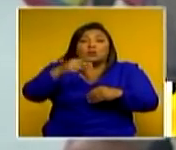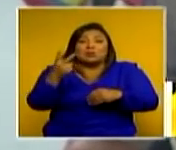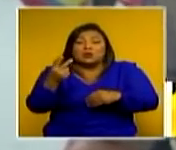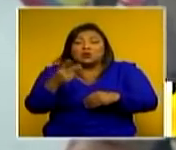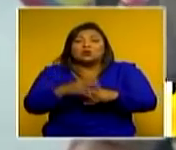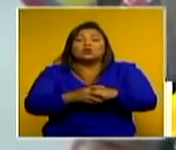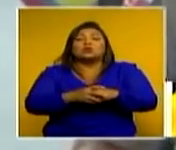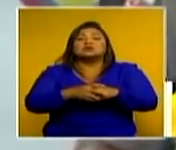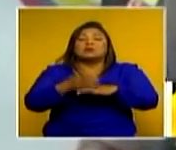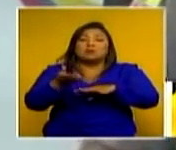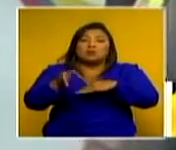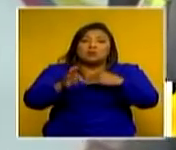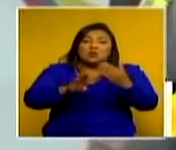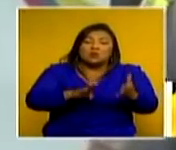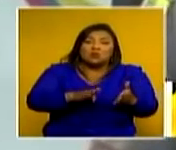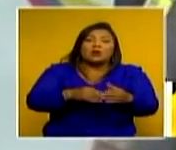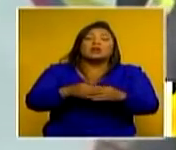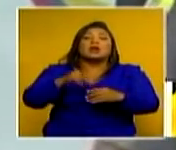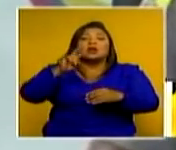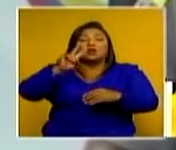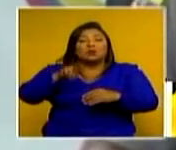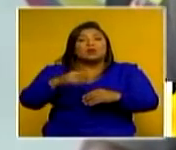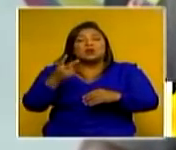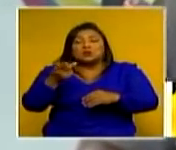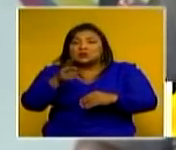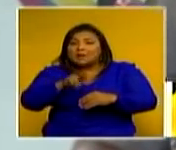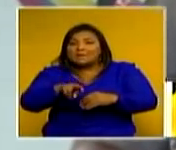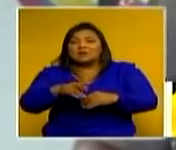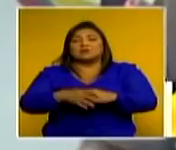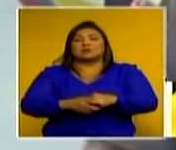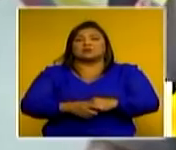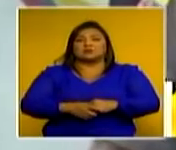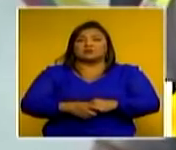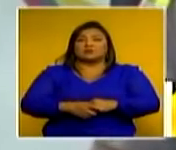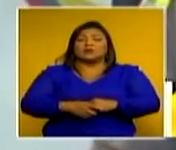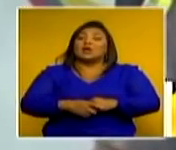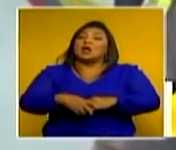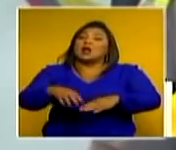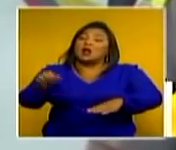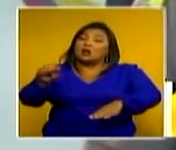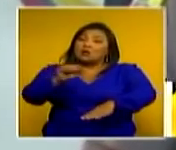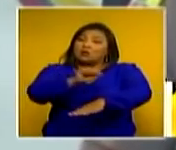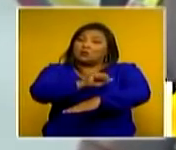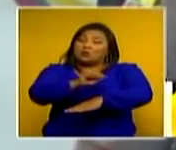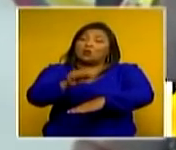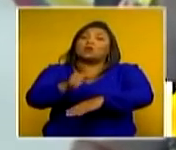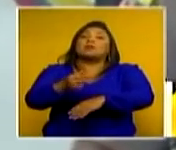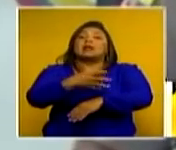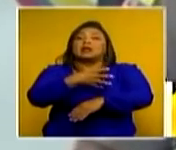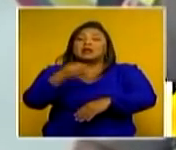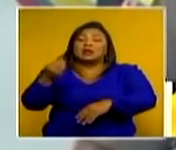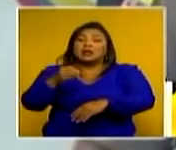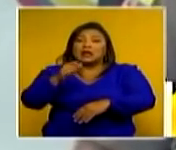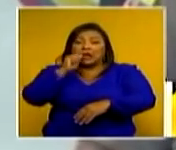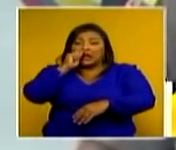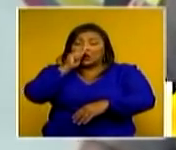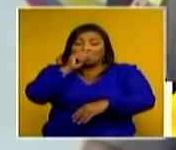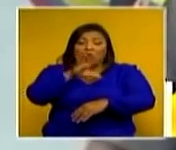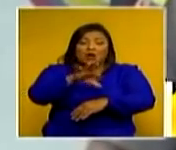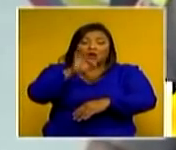y por asesinato también en el 2012 el conductor y la droga decomisada